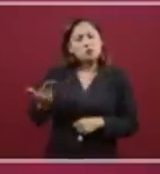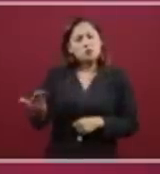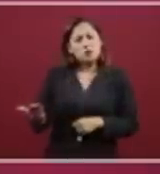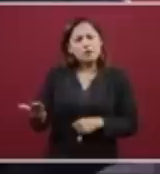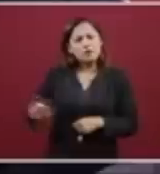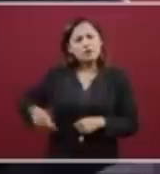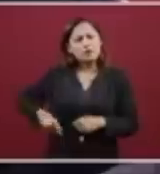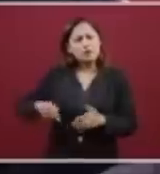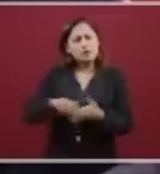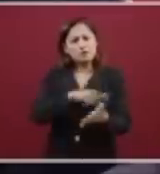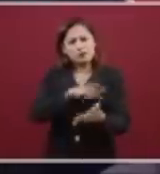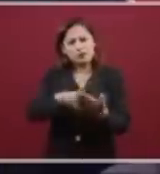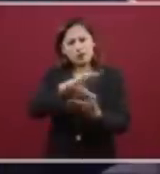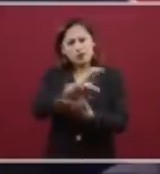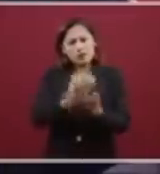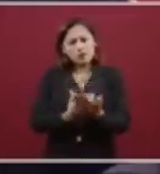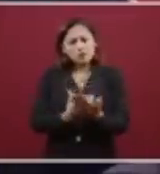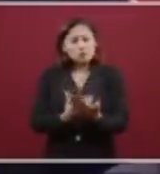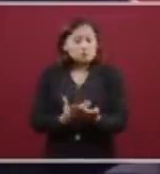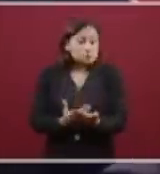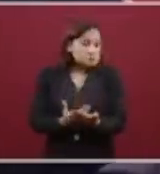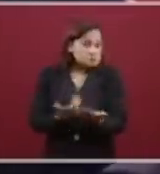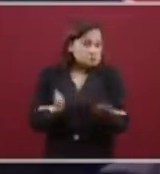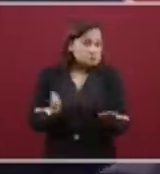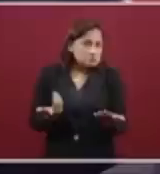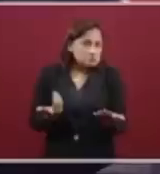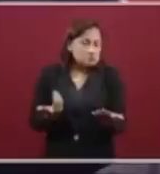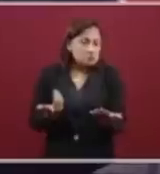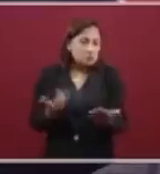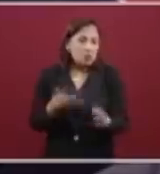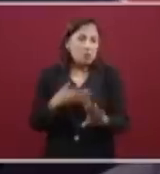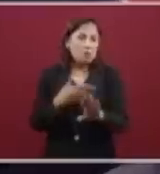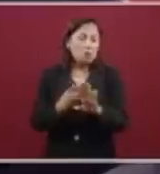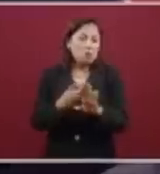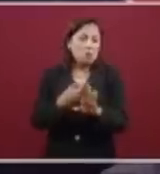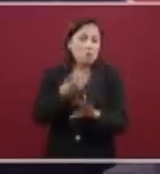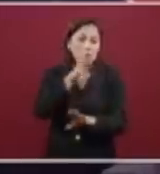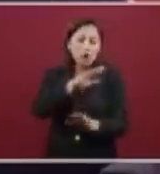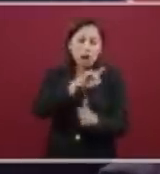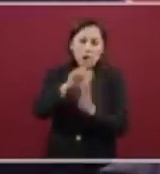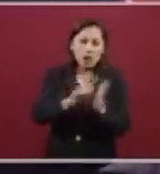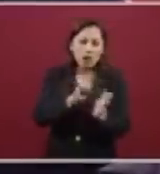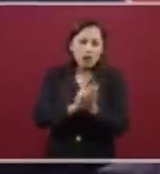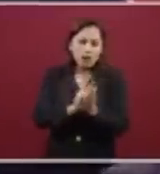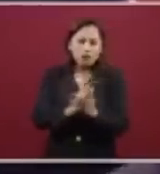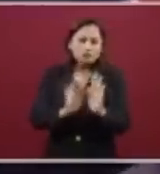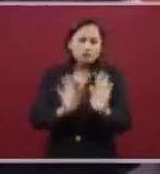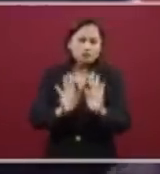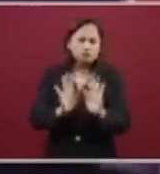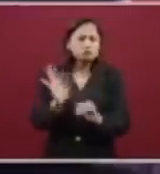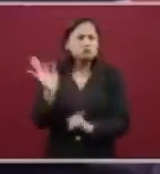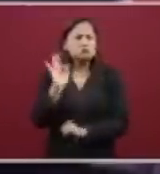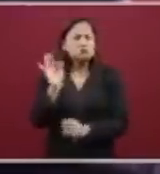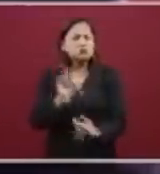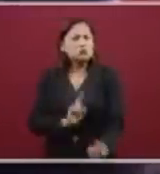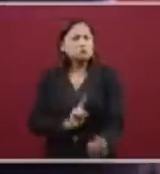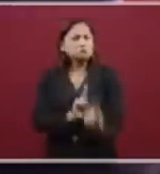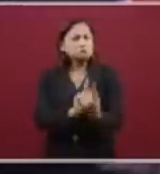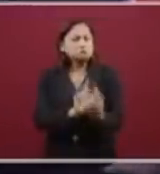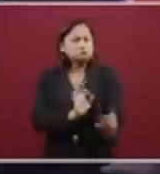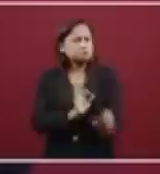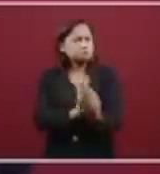y miguel para qué si legalmente no es